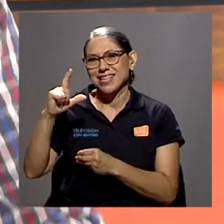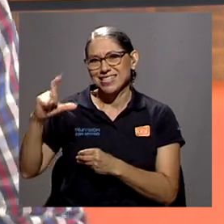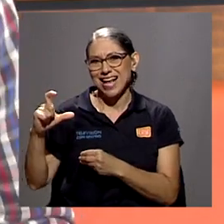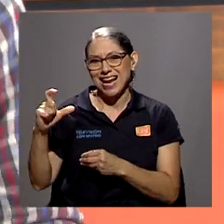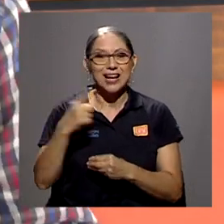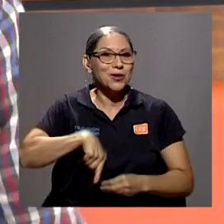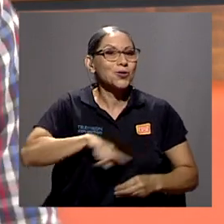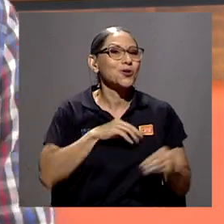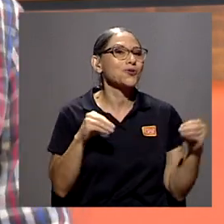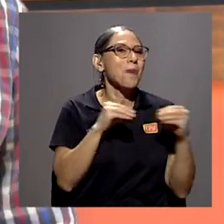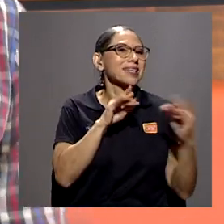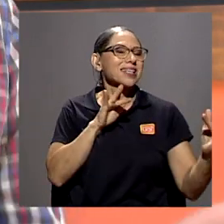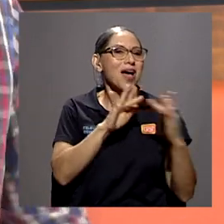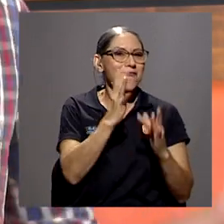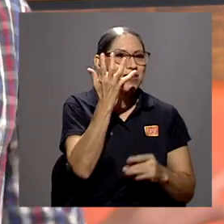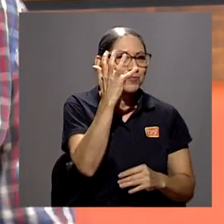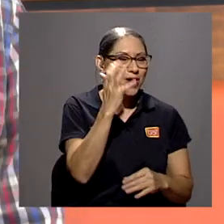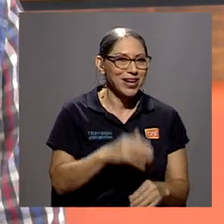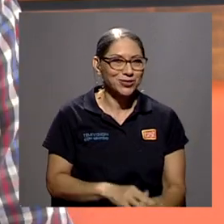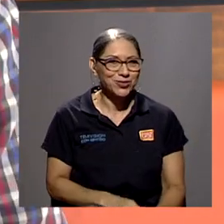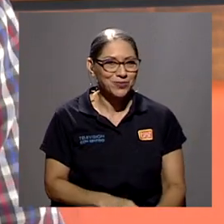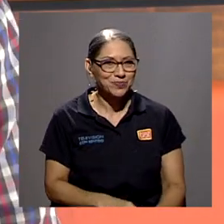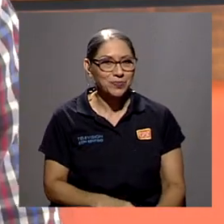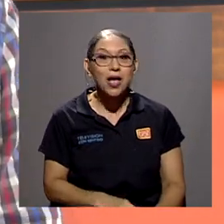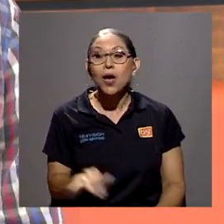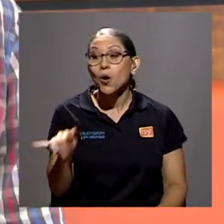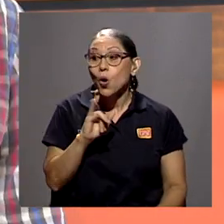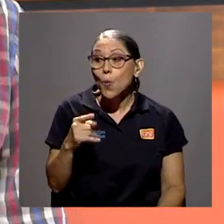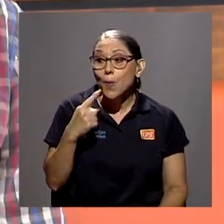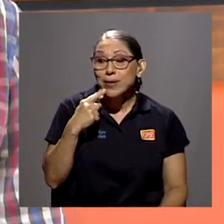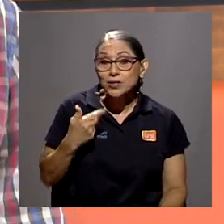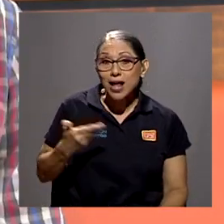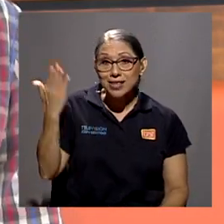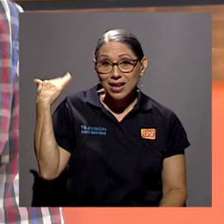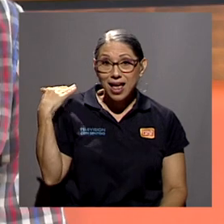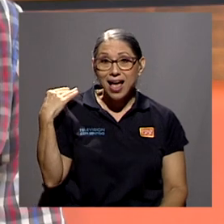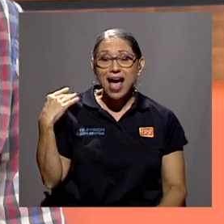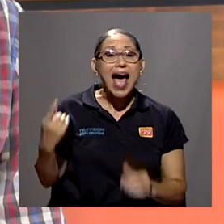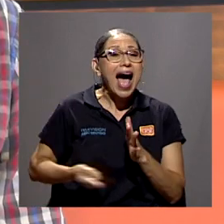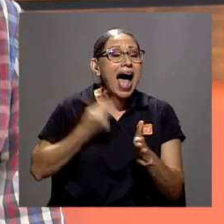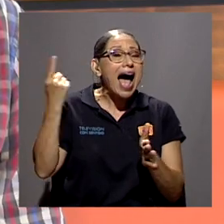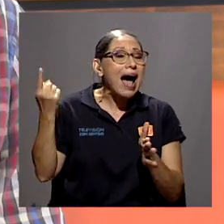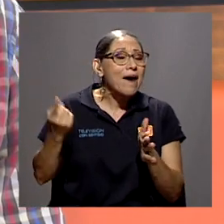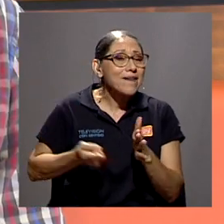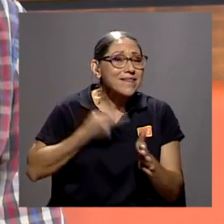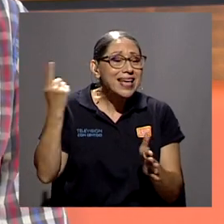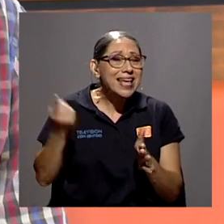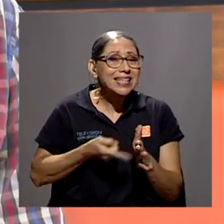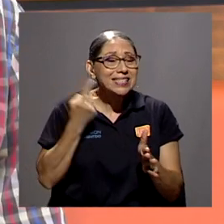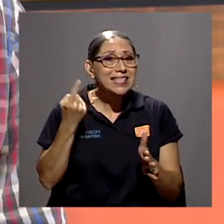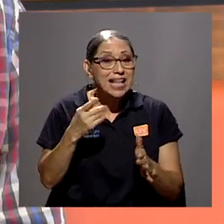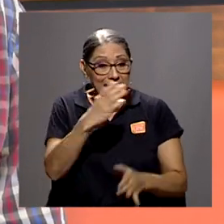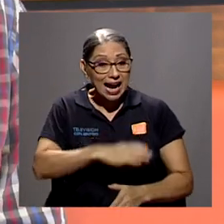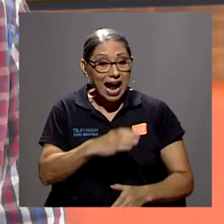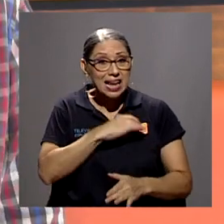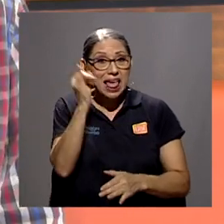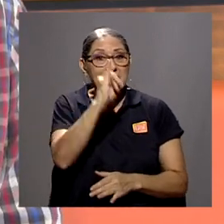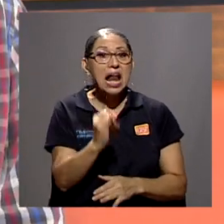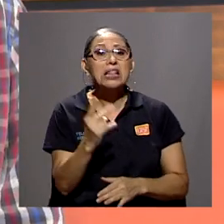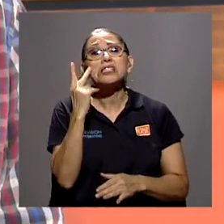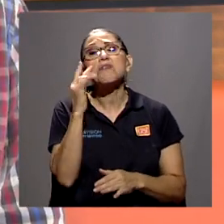bueno como como han mencionado anteriormente muchas veces se subestima la calidad del arte de